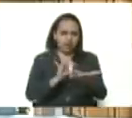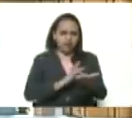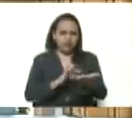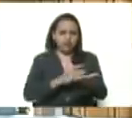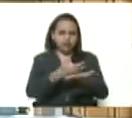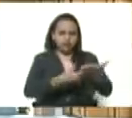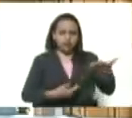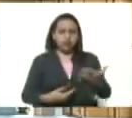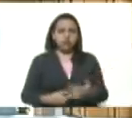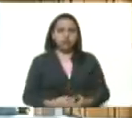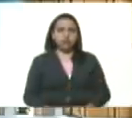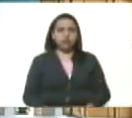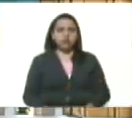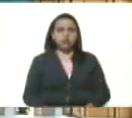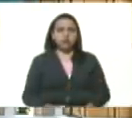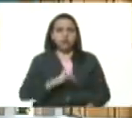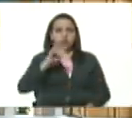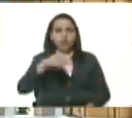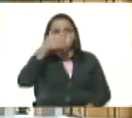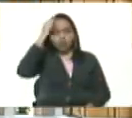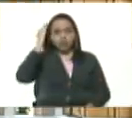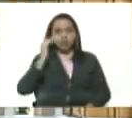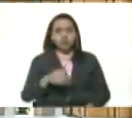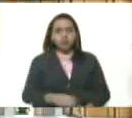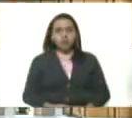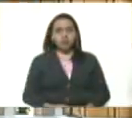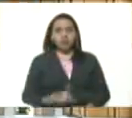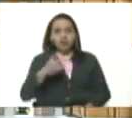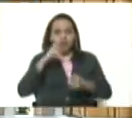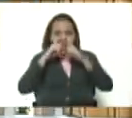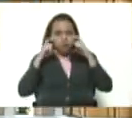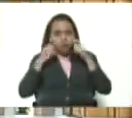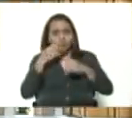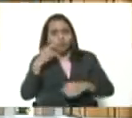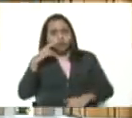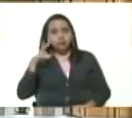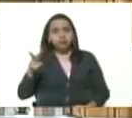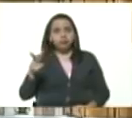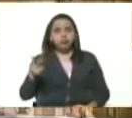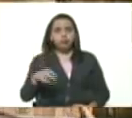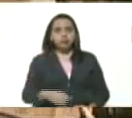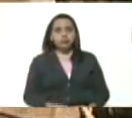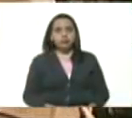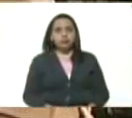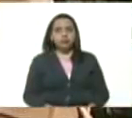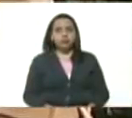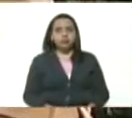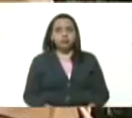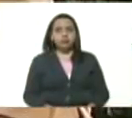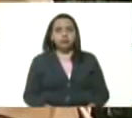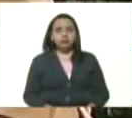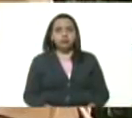Préstame la tableta. Jorge Rodríguez, la mascarilla está puesta correctamente para ver. Jorge Rodríguez.